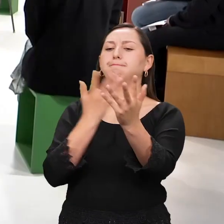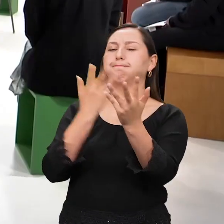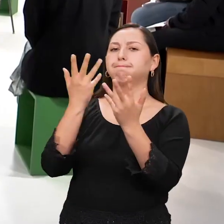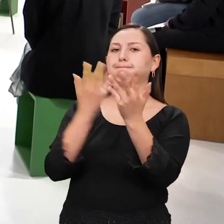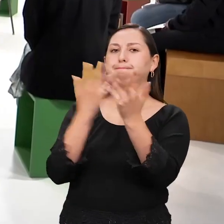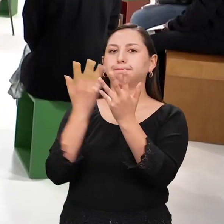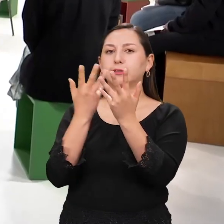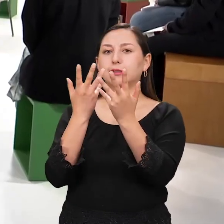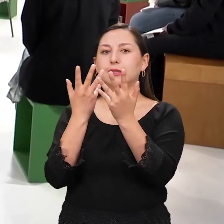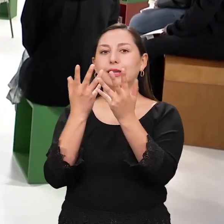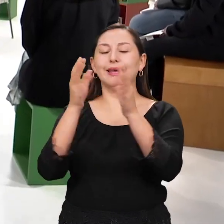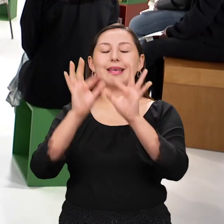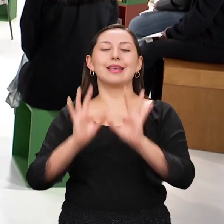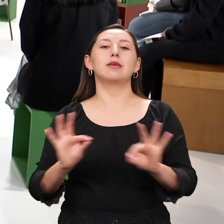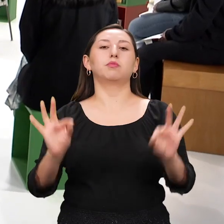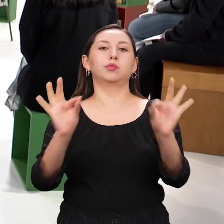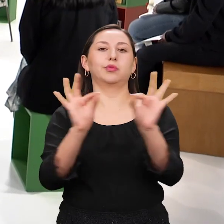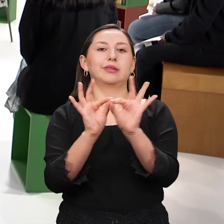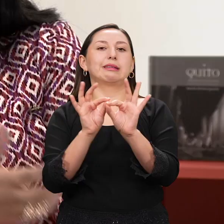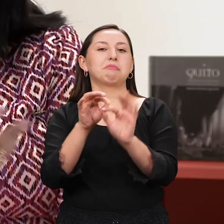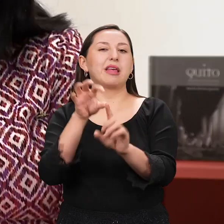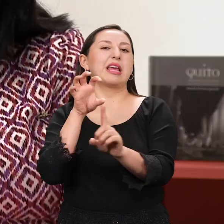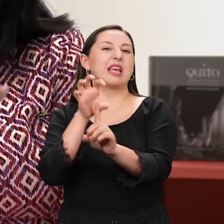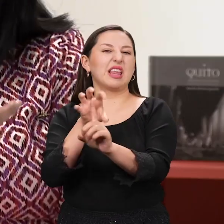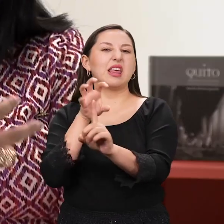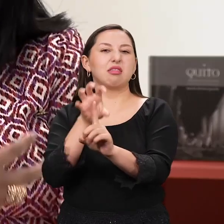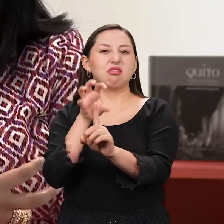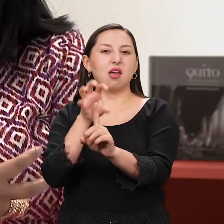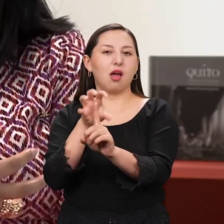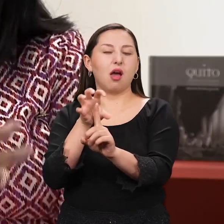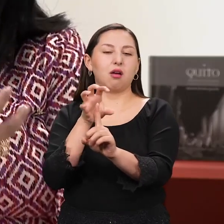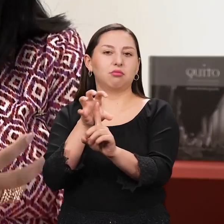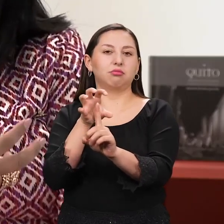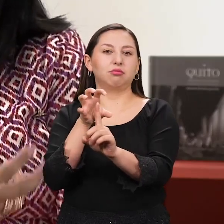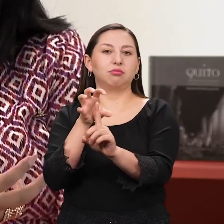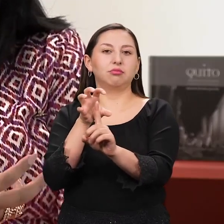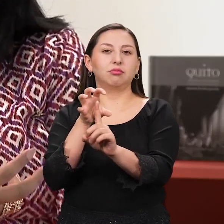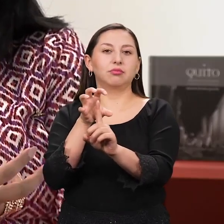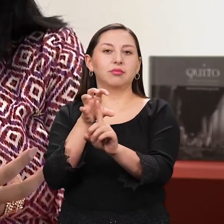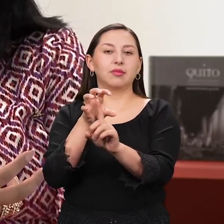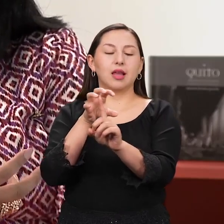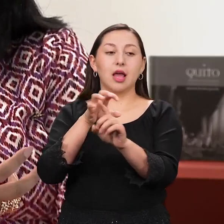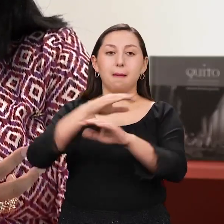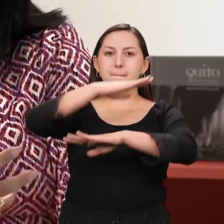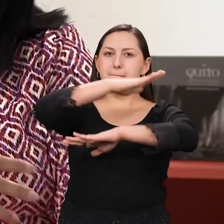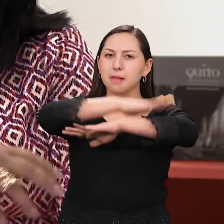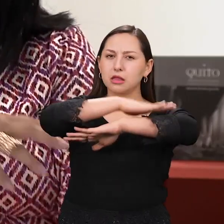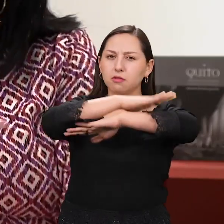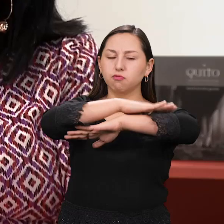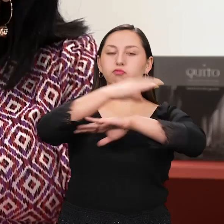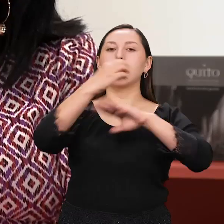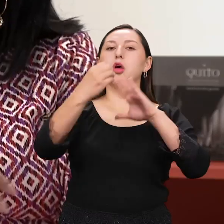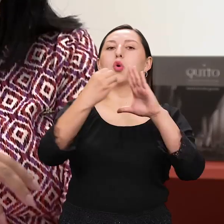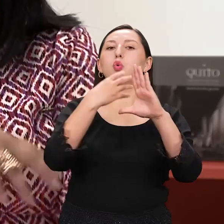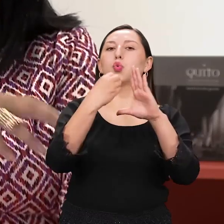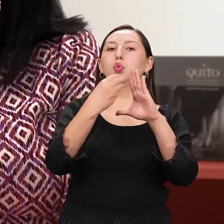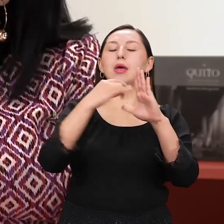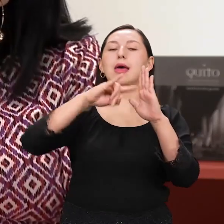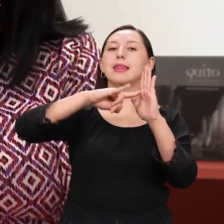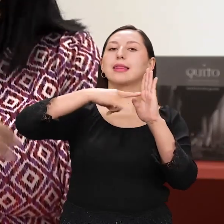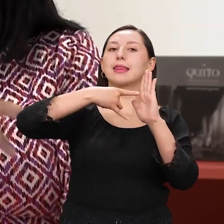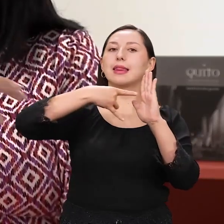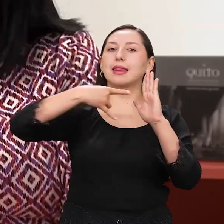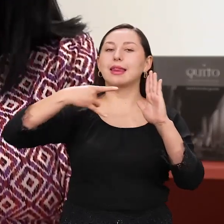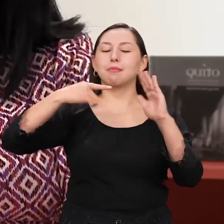humana. Ahí es donde va la crítica. No necesariamente el uso de todas estas plataformas hace que tengamos